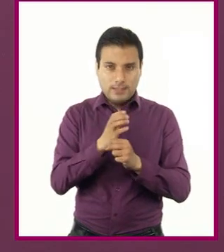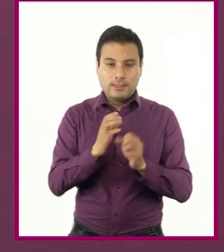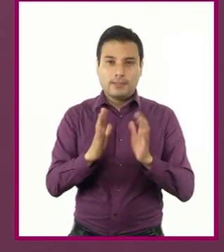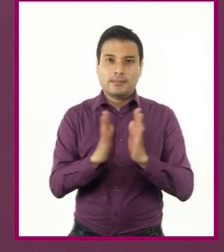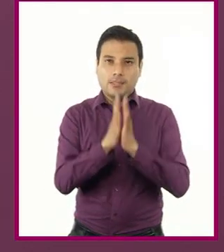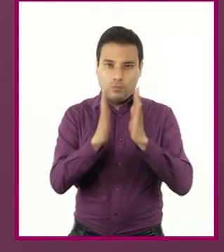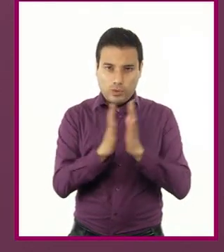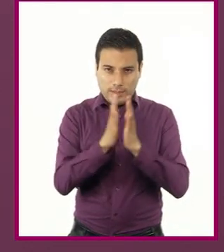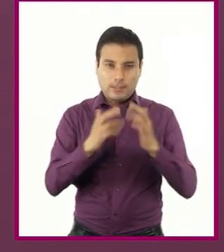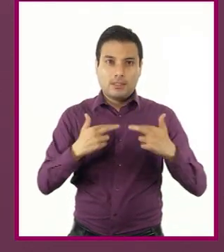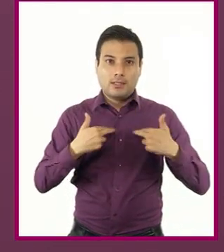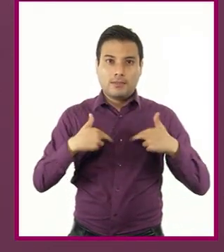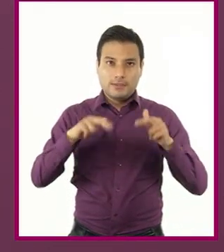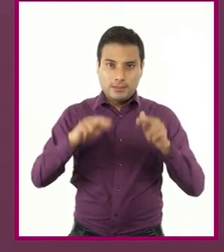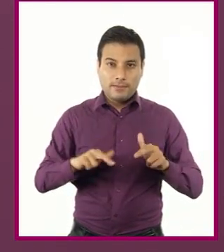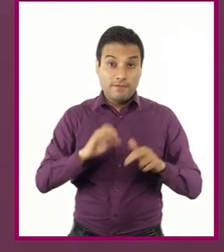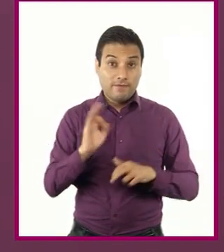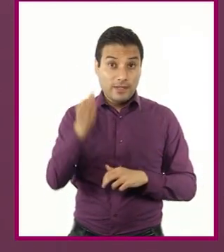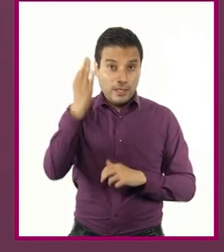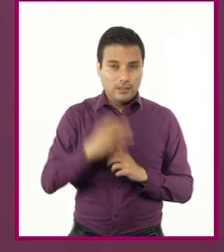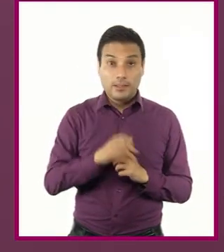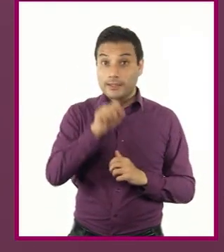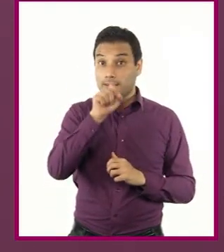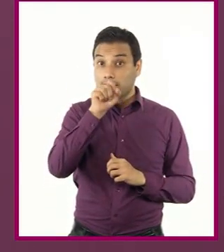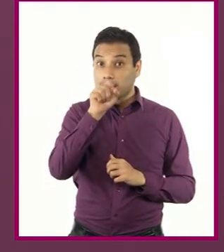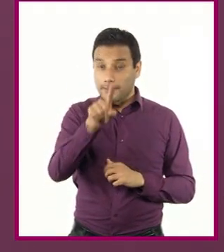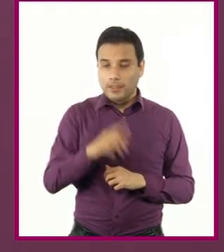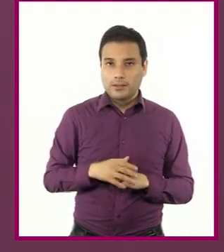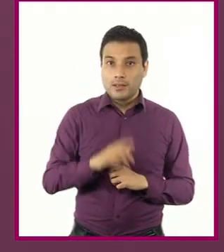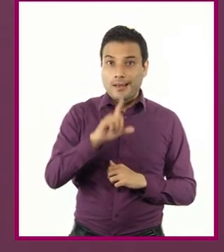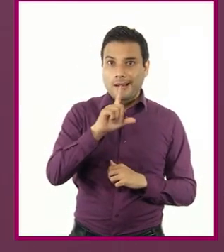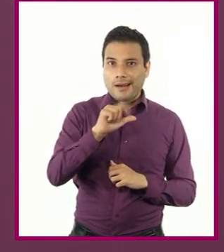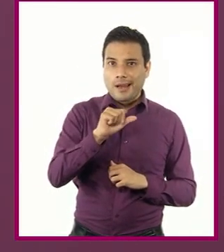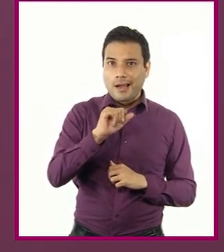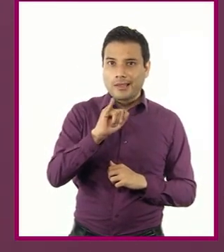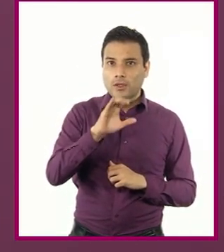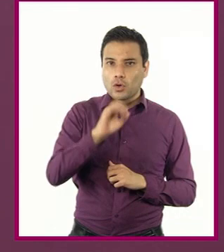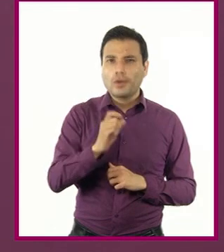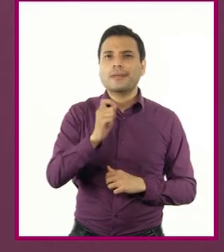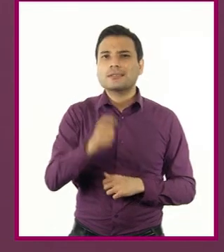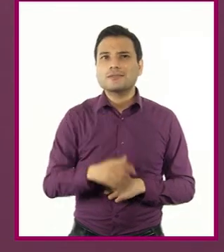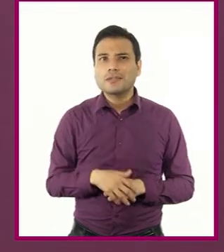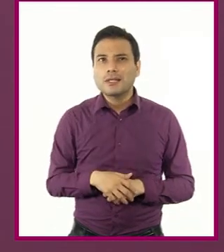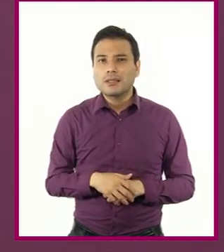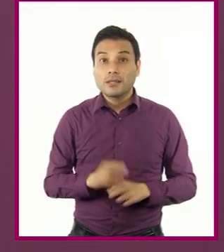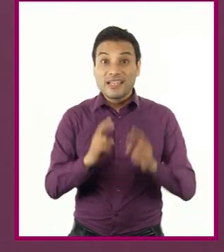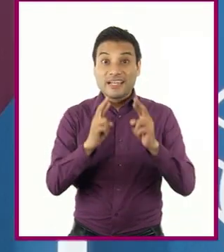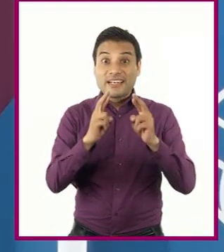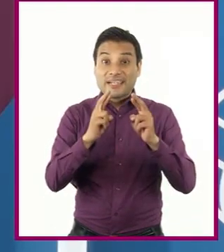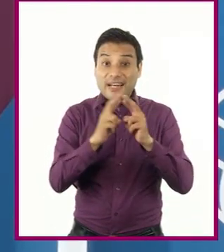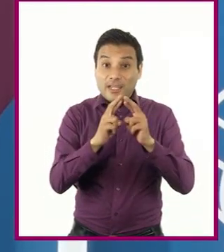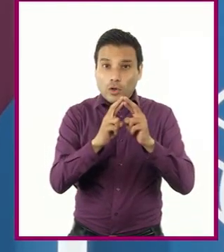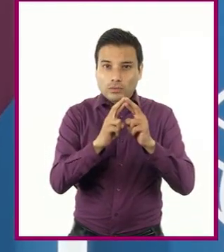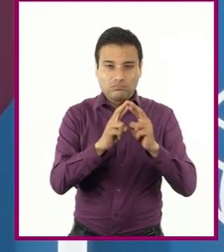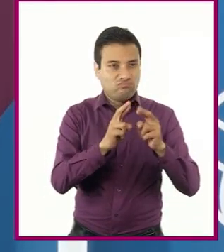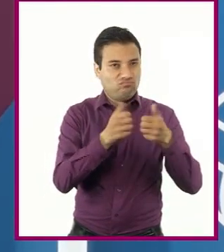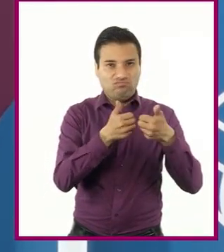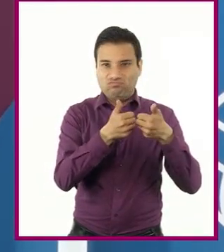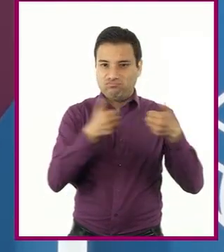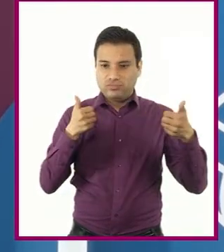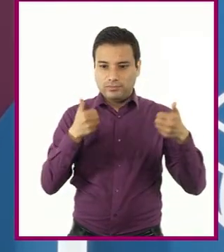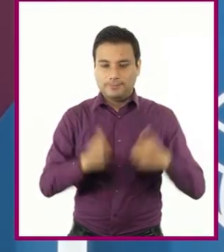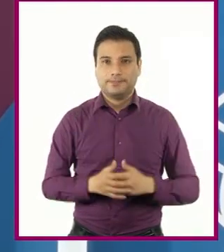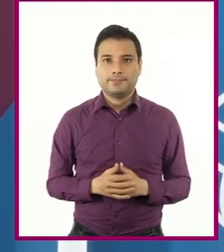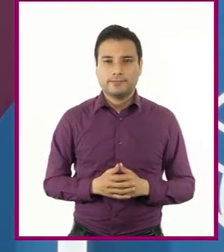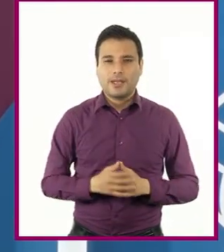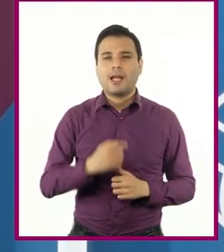y federal, también es un Estado laico, lo que significa que es independiente de toda confesión religiosa. Yo